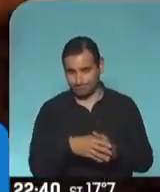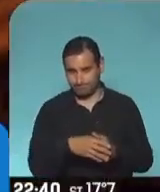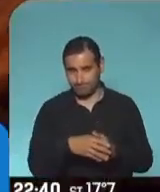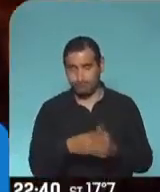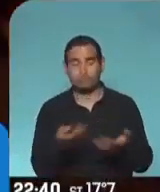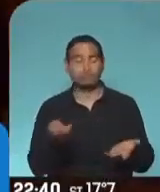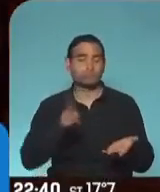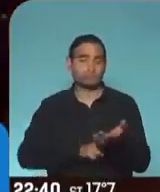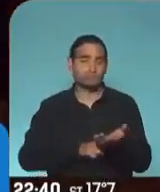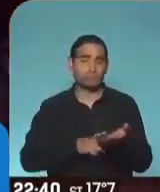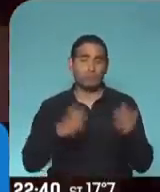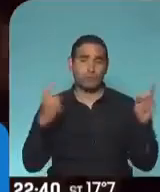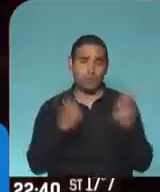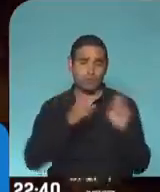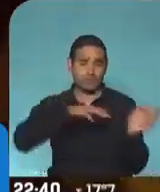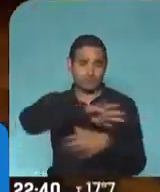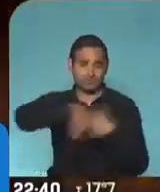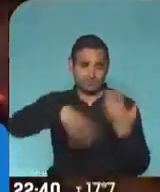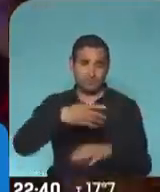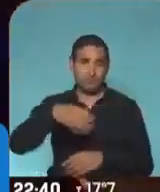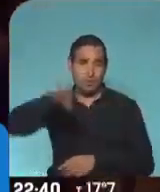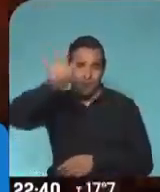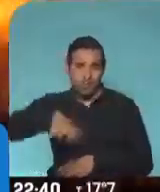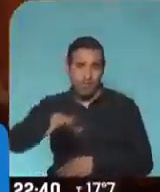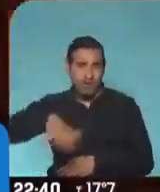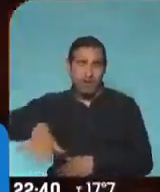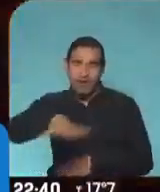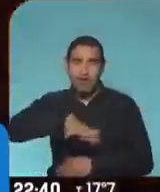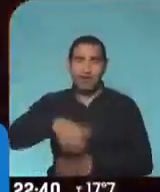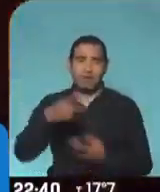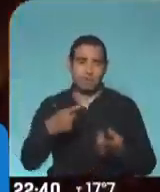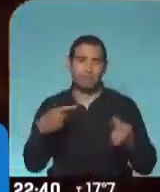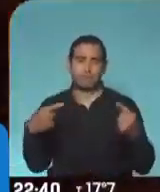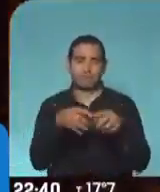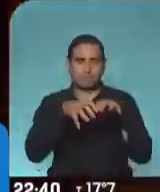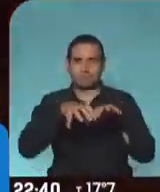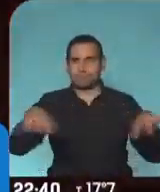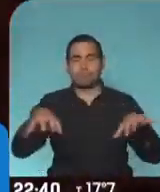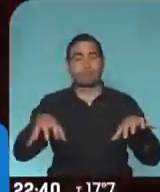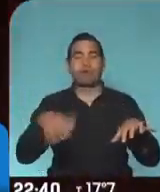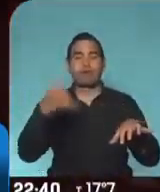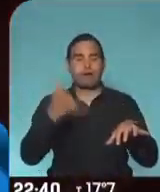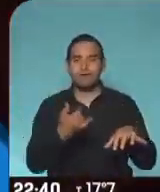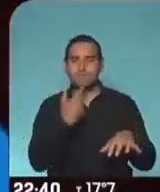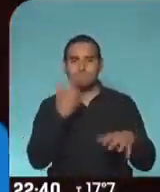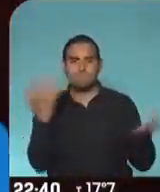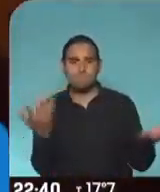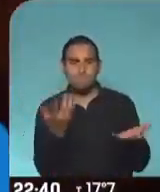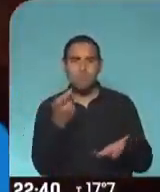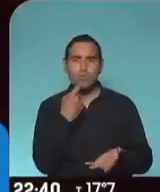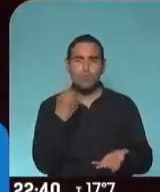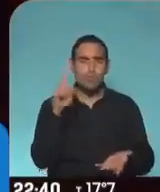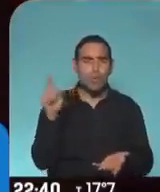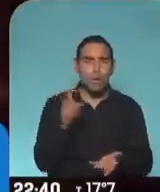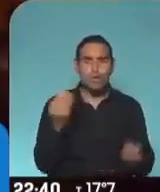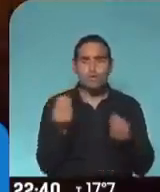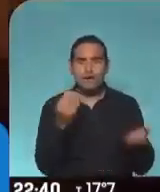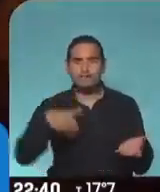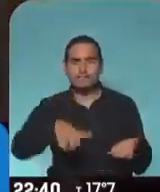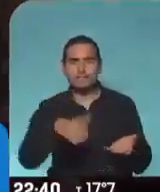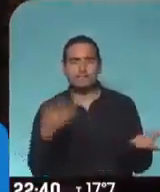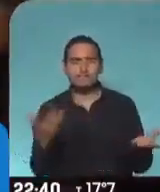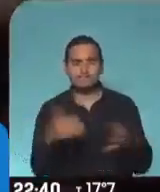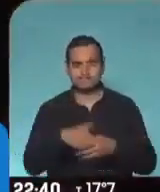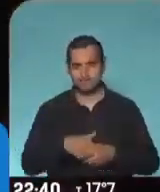más, la crisis catalana monopoliza el debate, creando aún más incertidumbre en la difícil